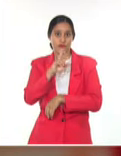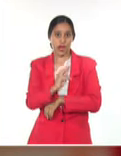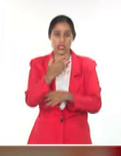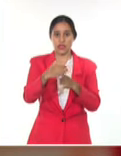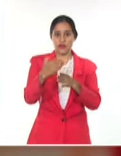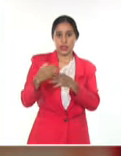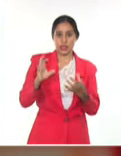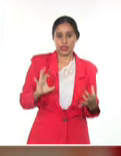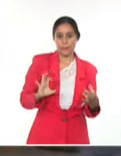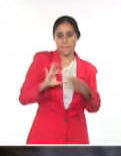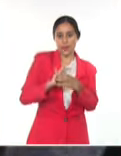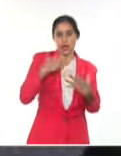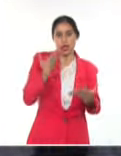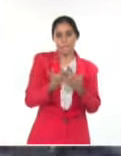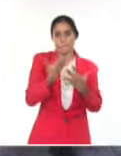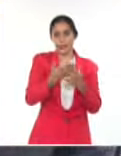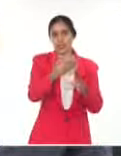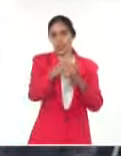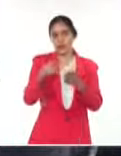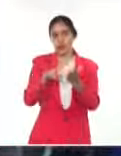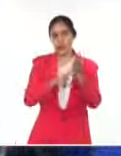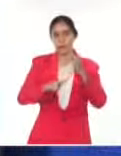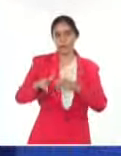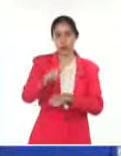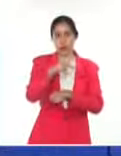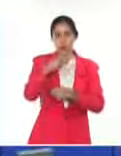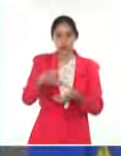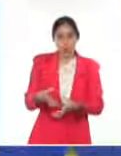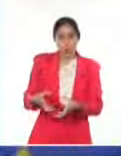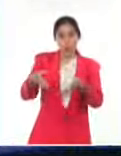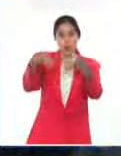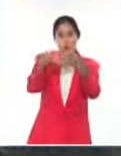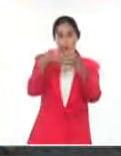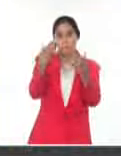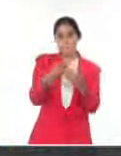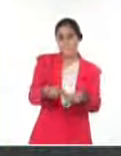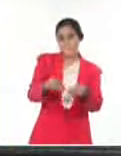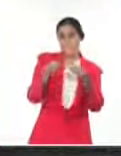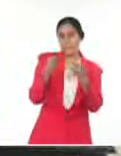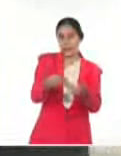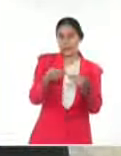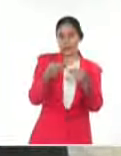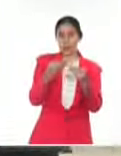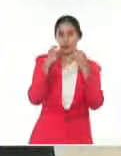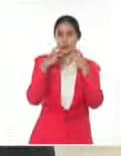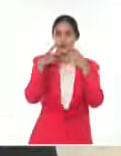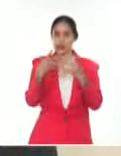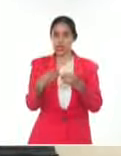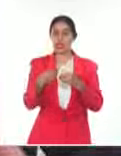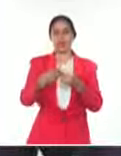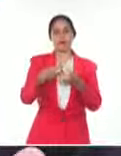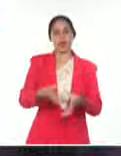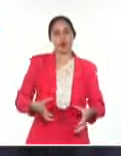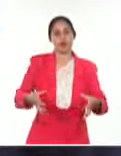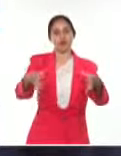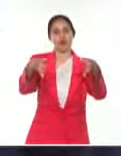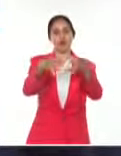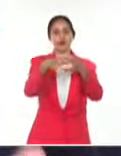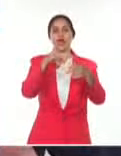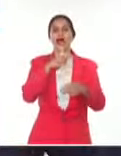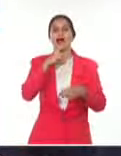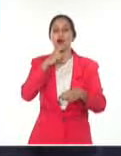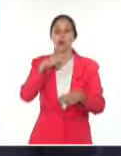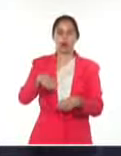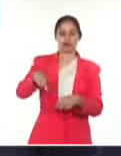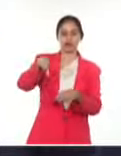catálogo de producciones, módulos plásticos para equipamientos medidores de consumo de agua. A partir de